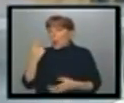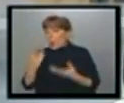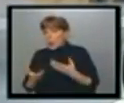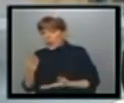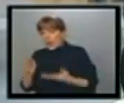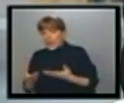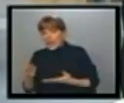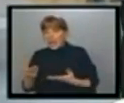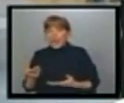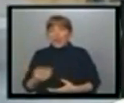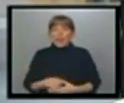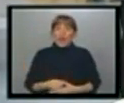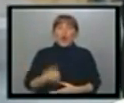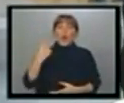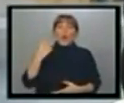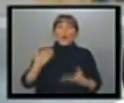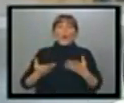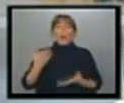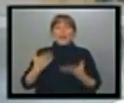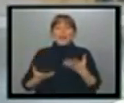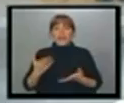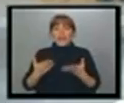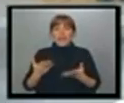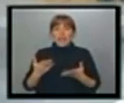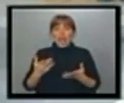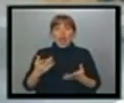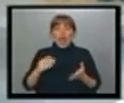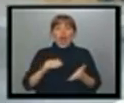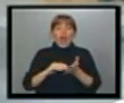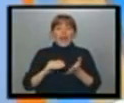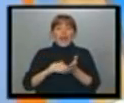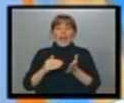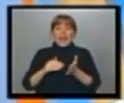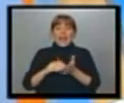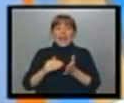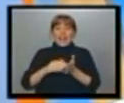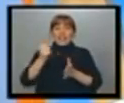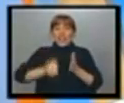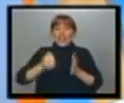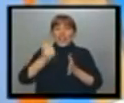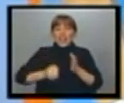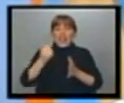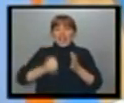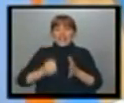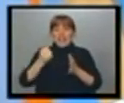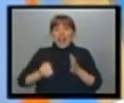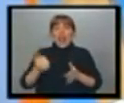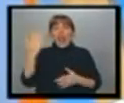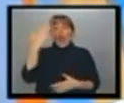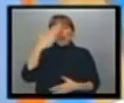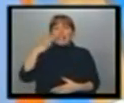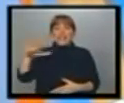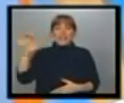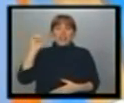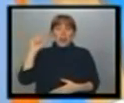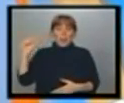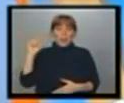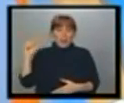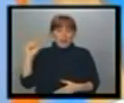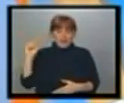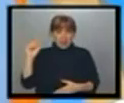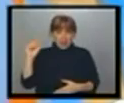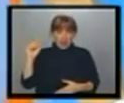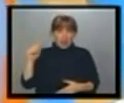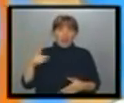ejemplo, un kilo de queso rallado sale 500 pesos. En cambio, si vos te compras la horma y lo rasás vos, sale la mitad. Y digo,